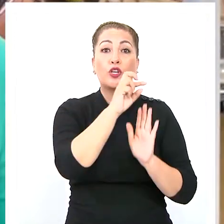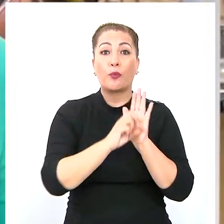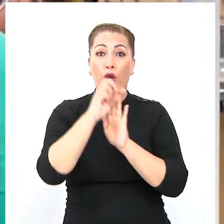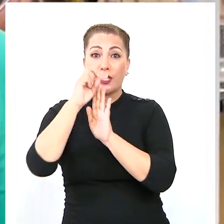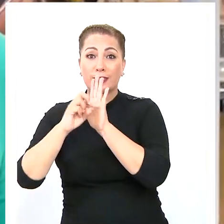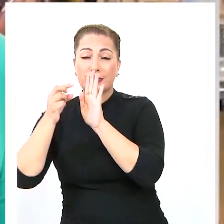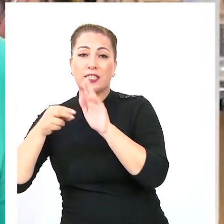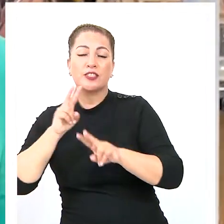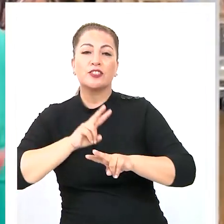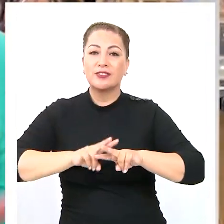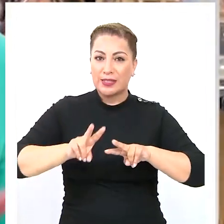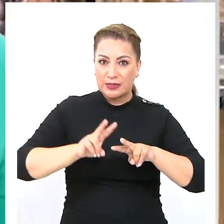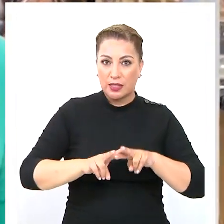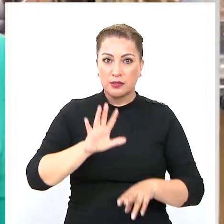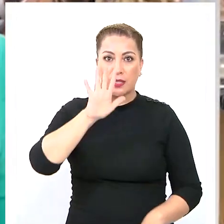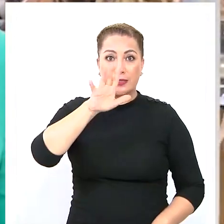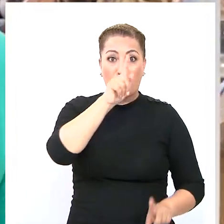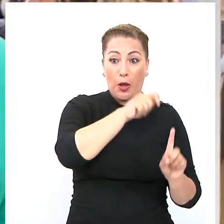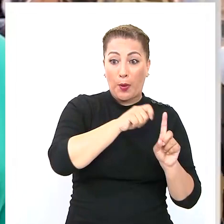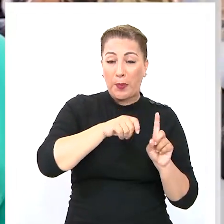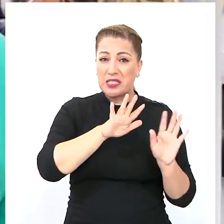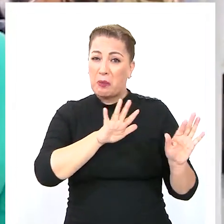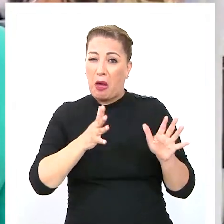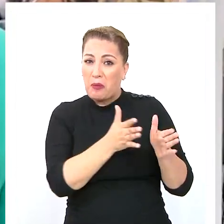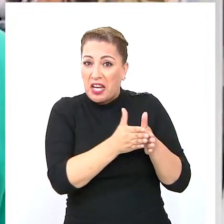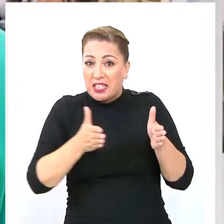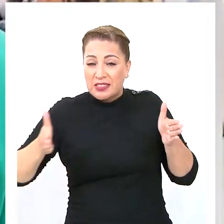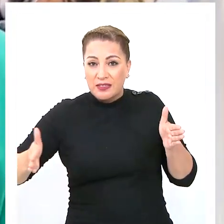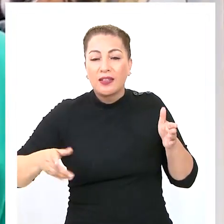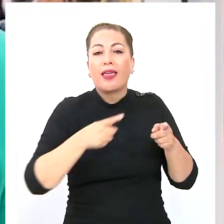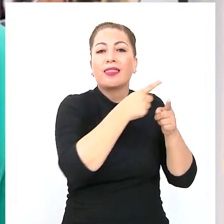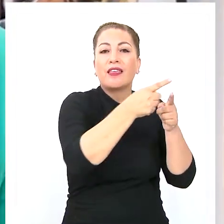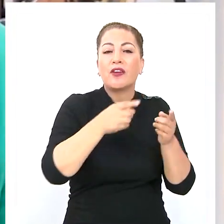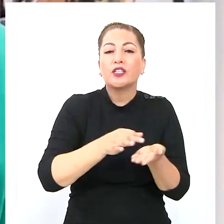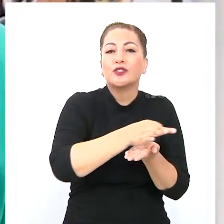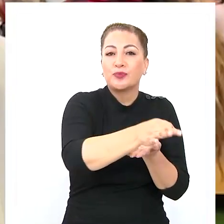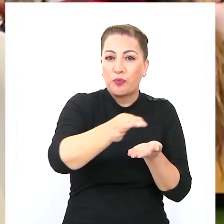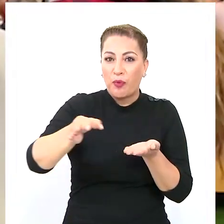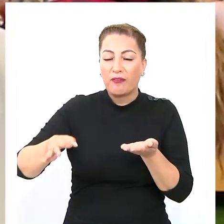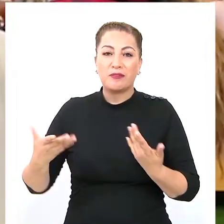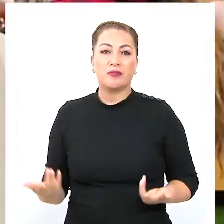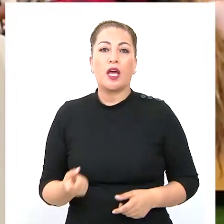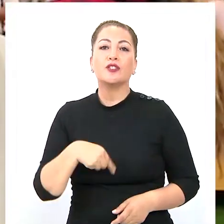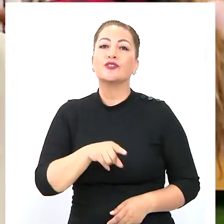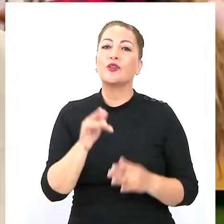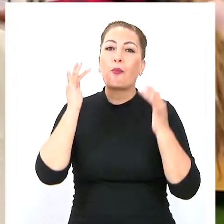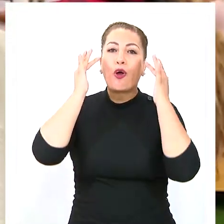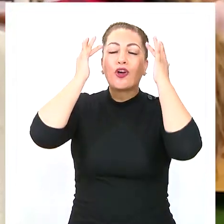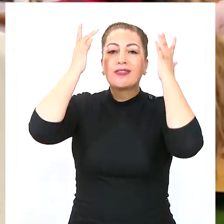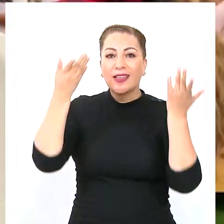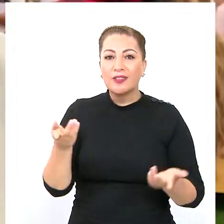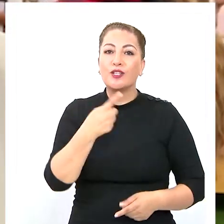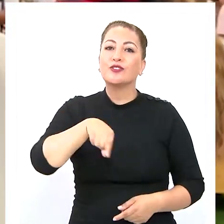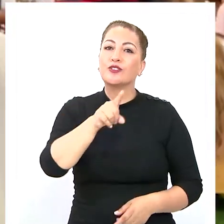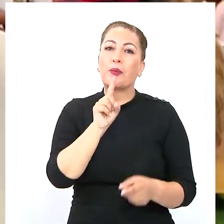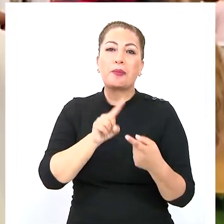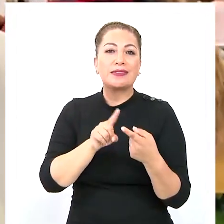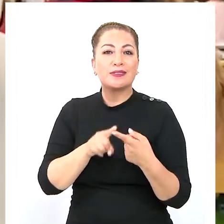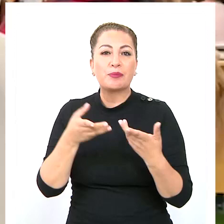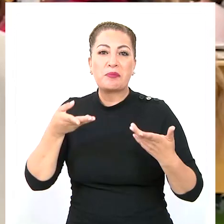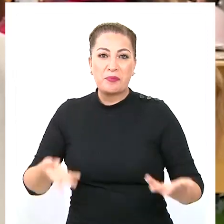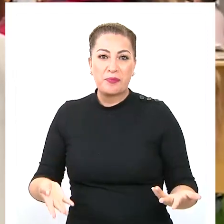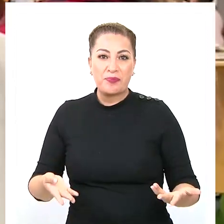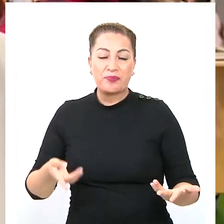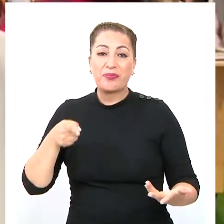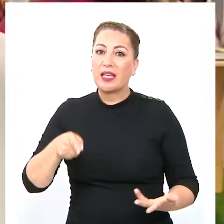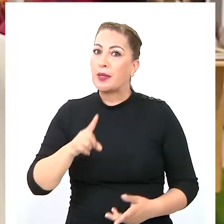que se desarrollaron durante 5 meses aproximadamente en las distintas comunas de la región. Estamos muy contentos y contentas de estar participando hoy día en